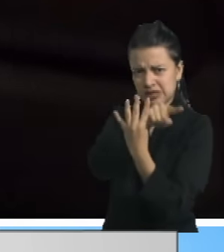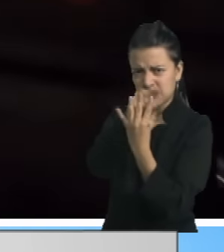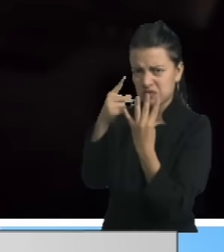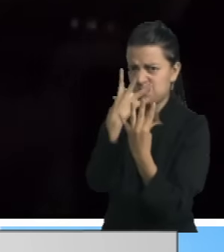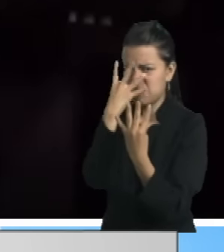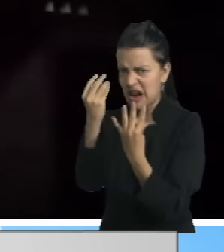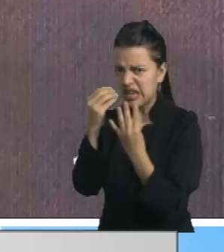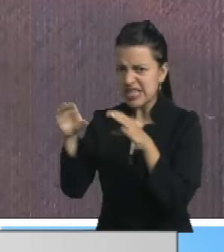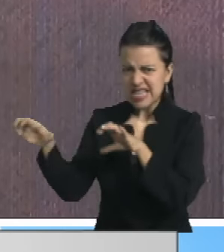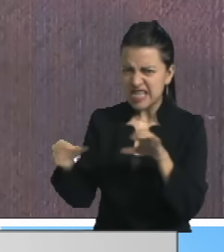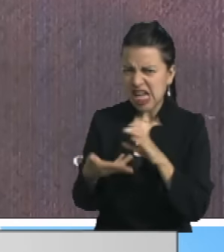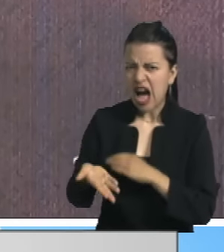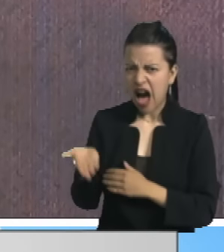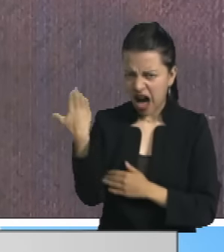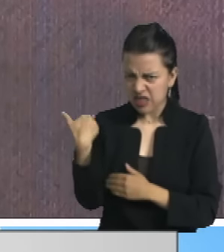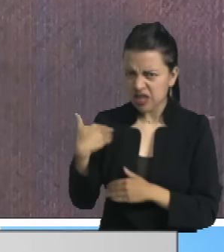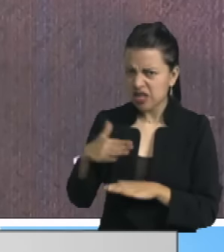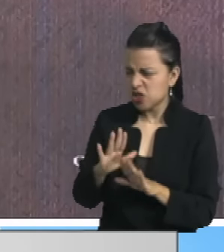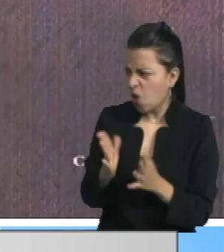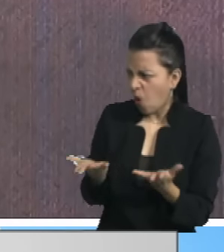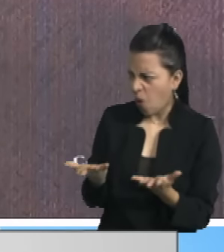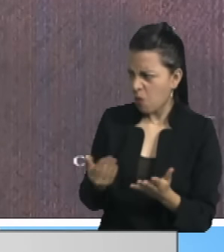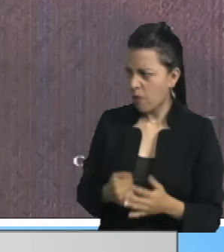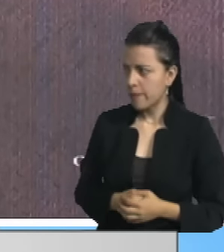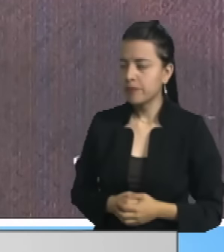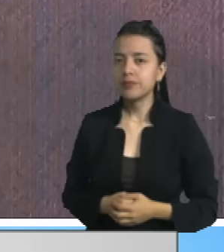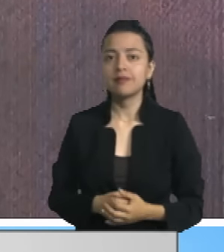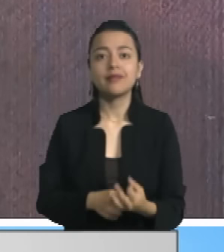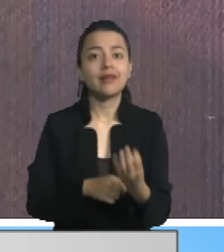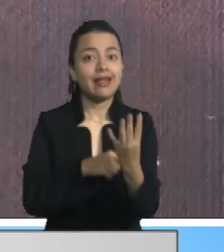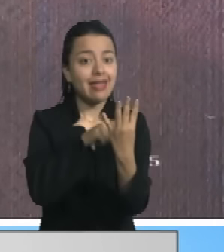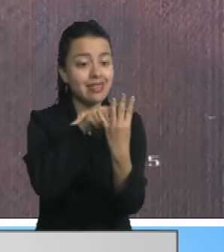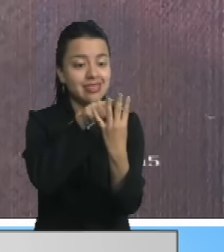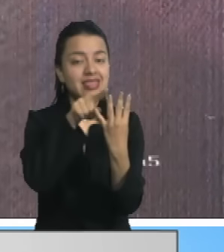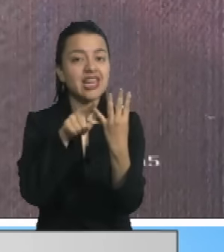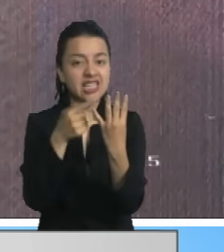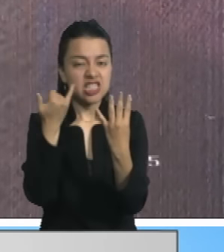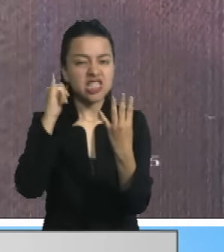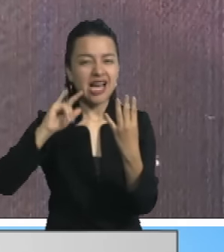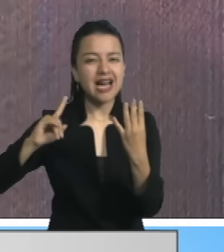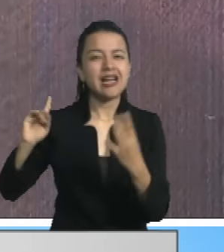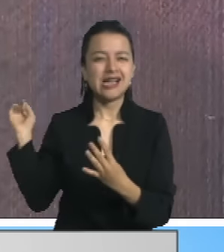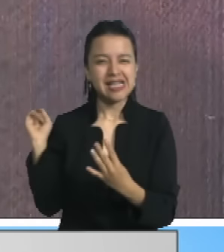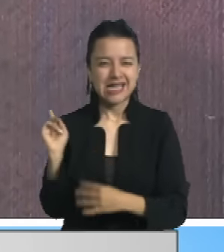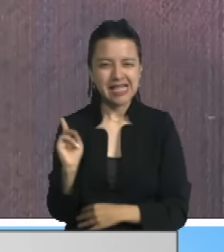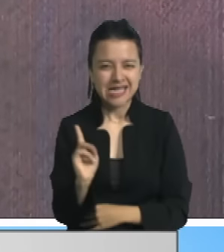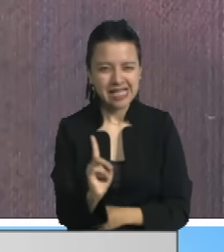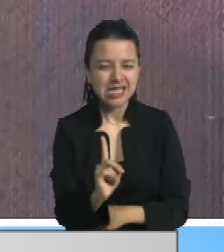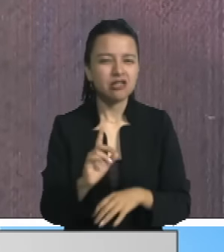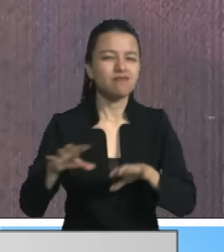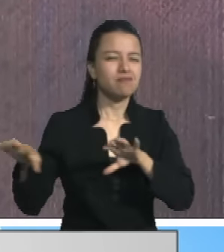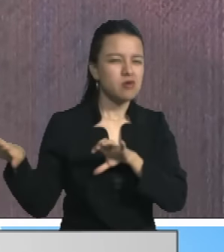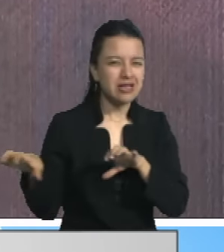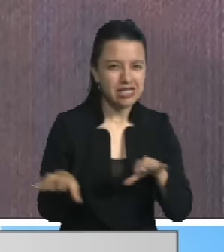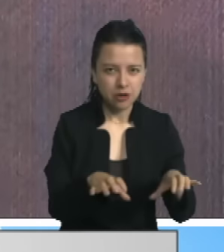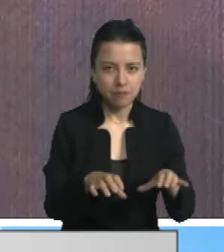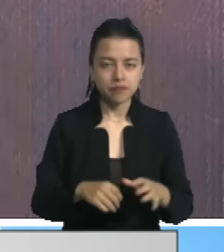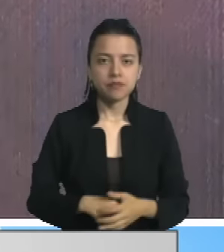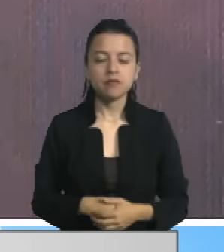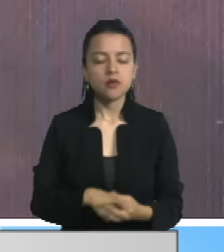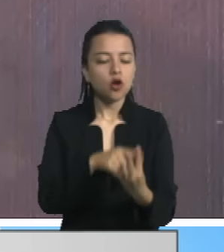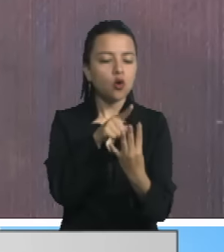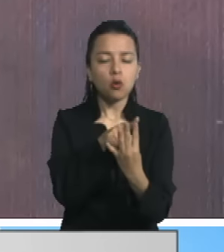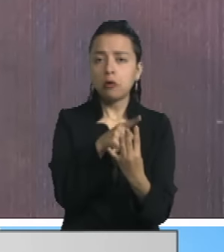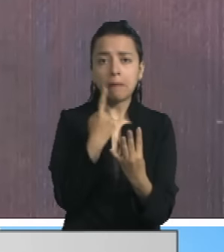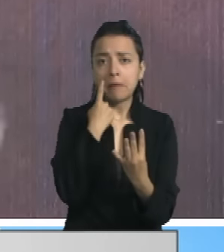al robo de carros otros delitos tres de ellas presentan antecedentes por diferentes delitos una de ellas no y